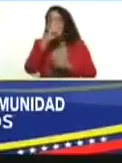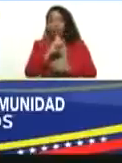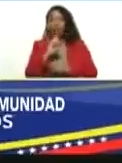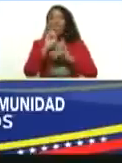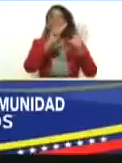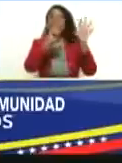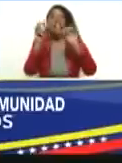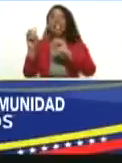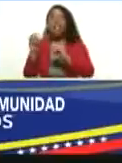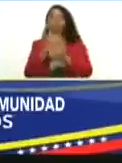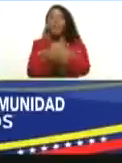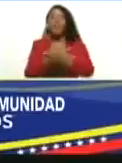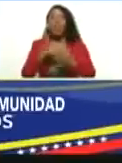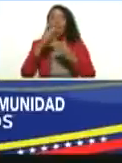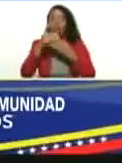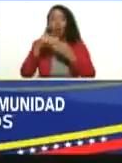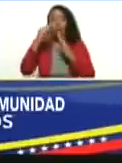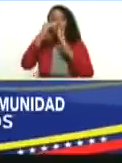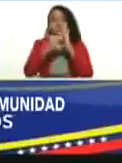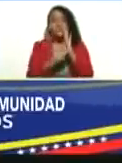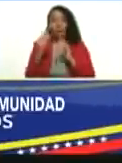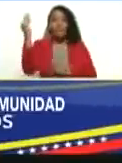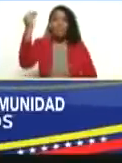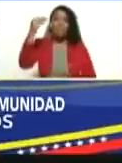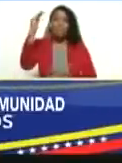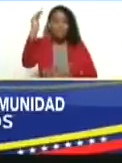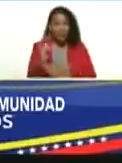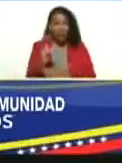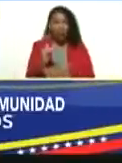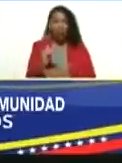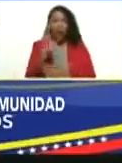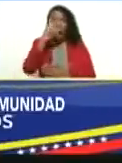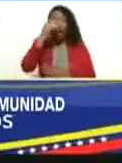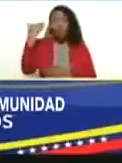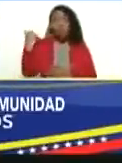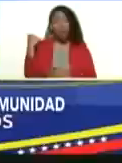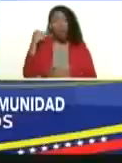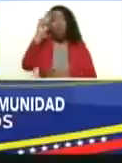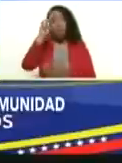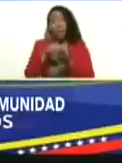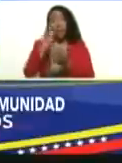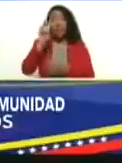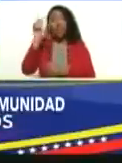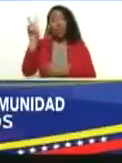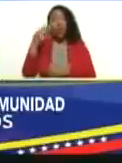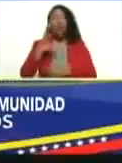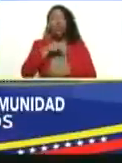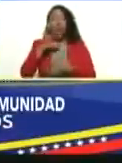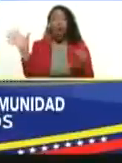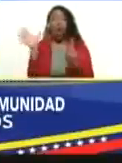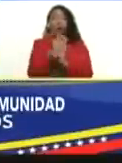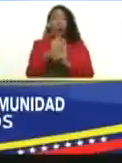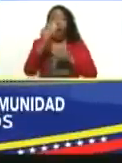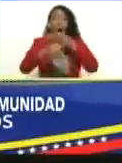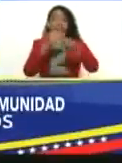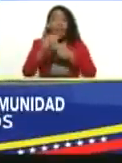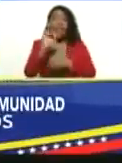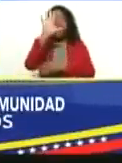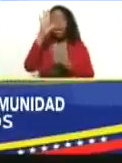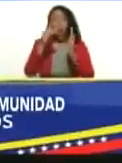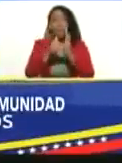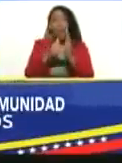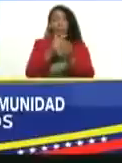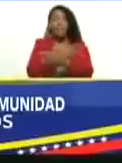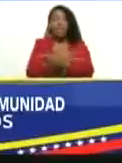700 millones de dólares el año pasado 2022 logramos rozar los cinco mil millones de